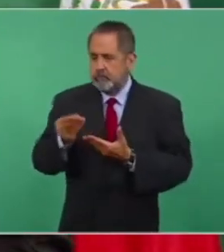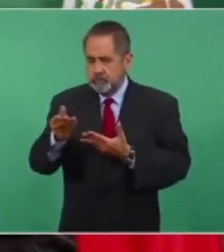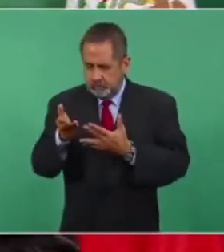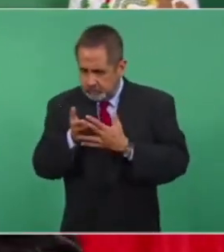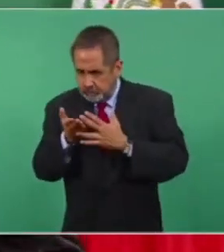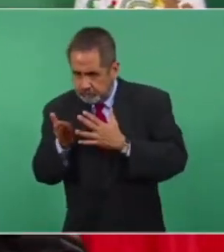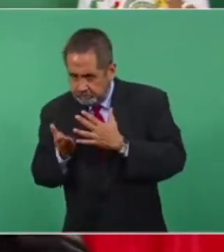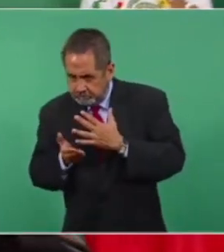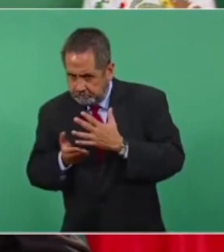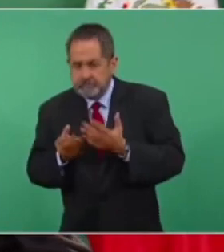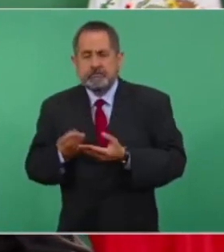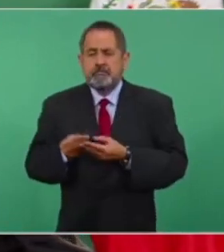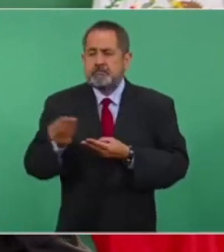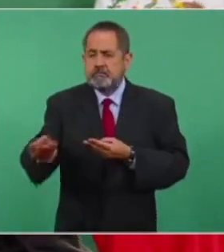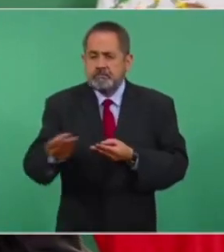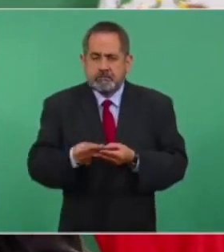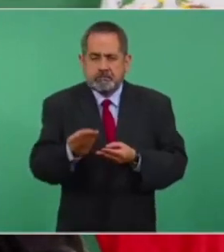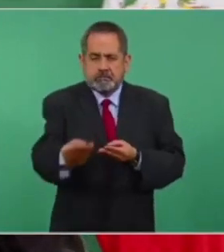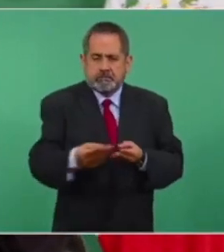a los estados